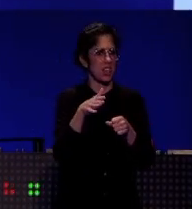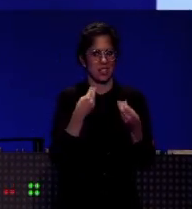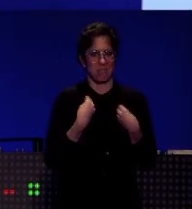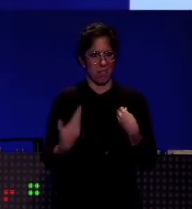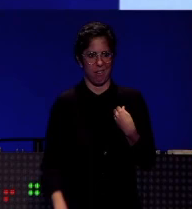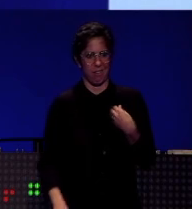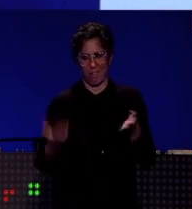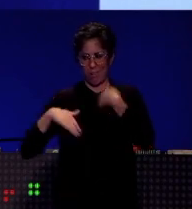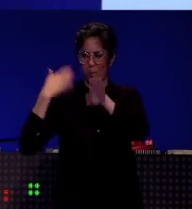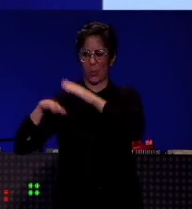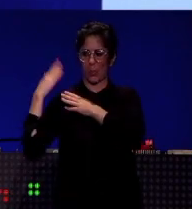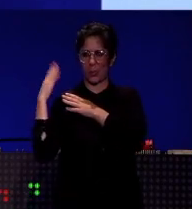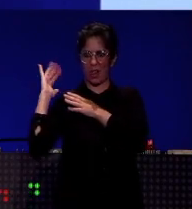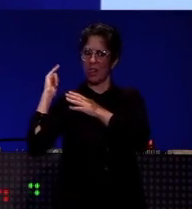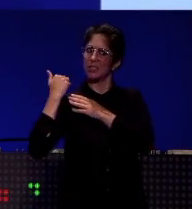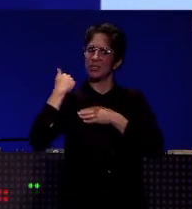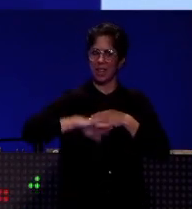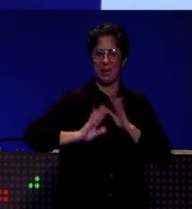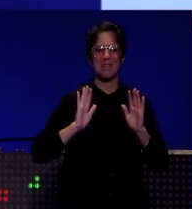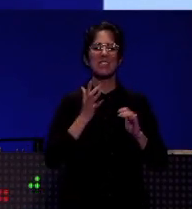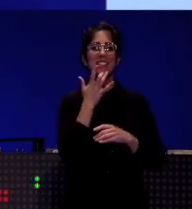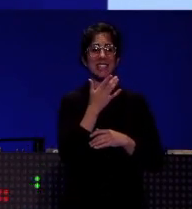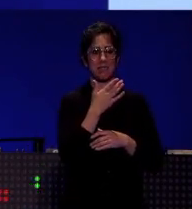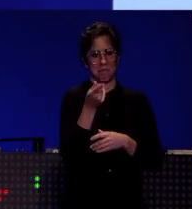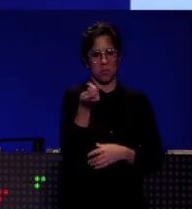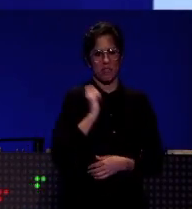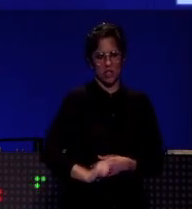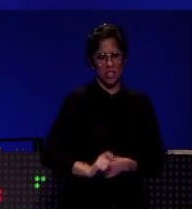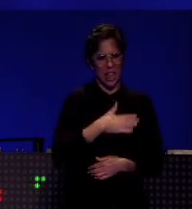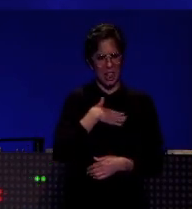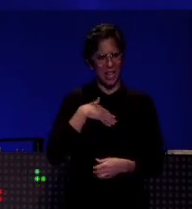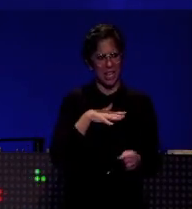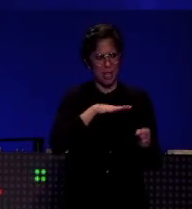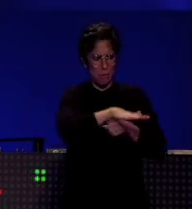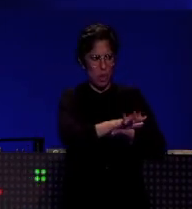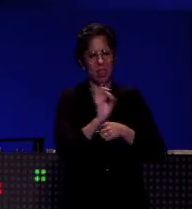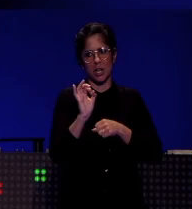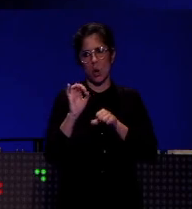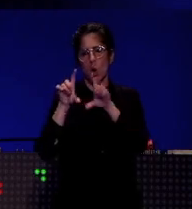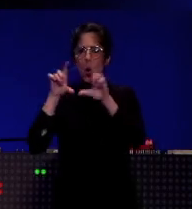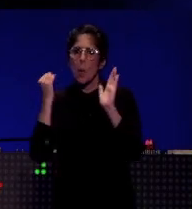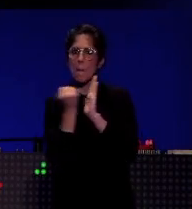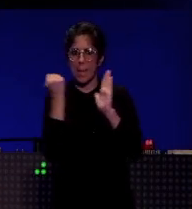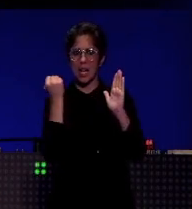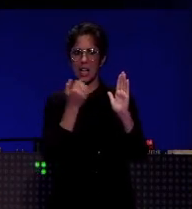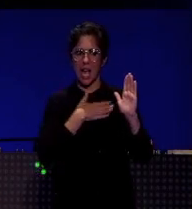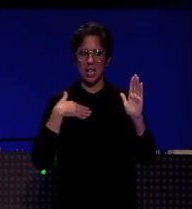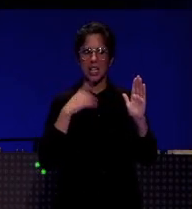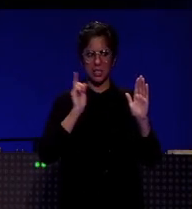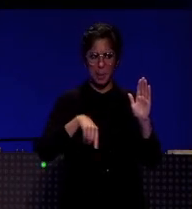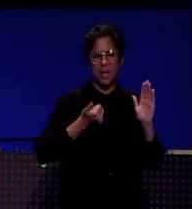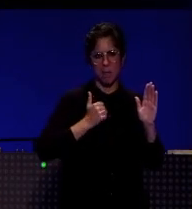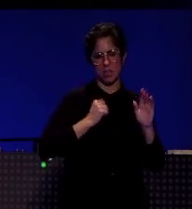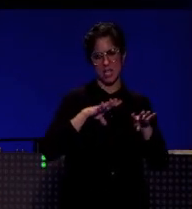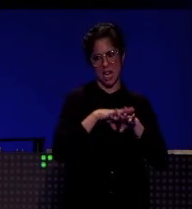a esto o para una marca que que se quiera lanzar también en redes porque yo creo que